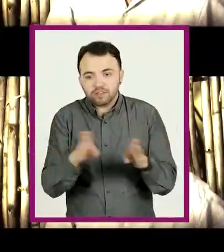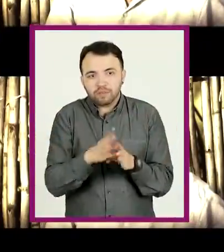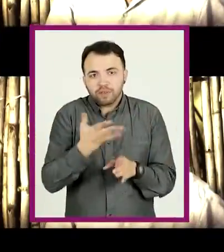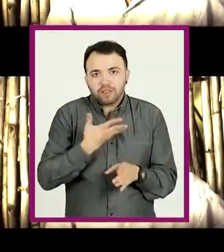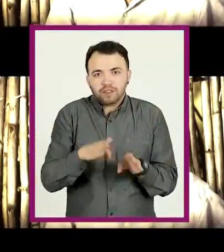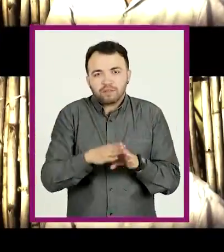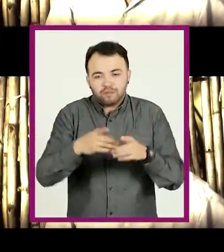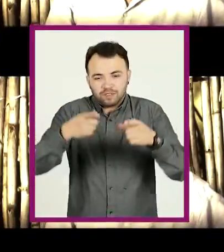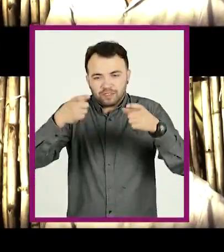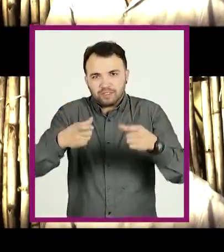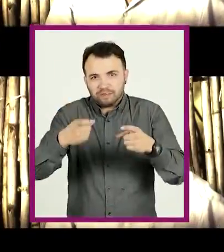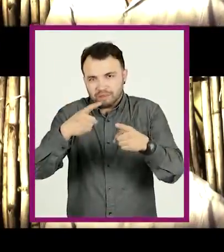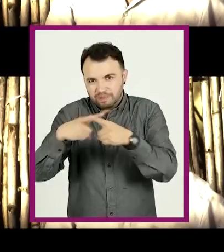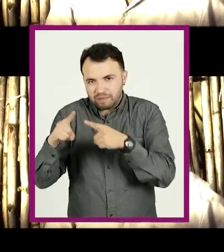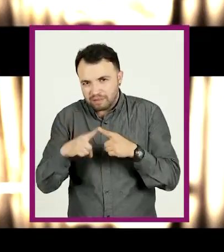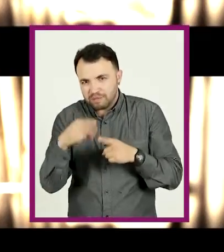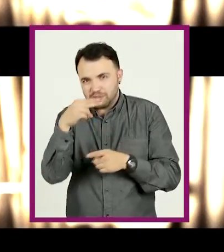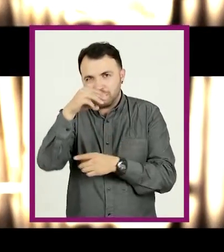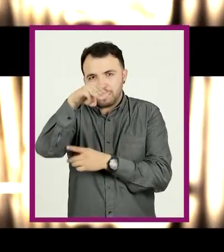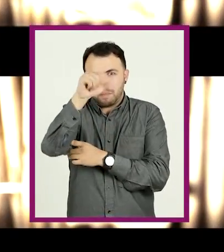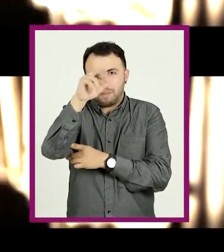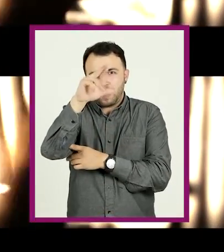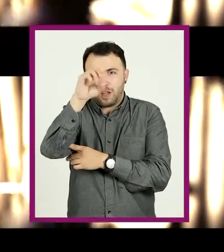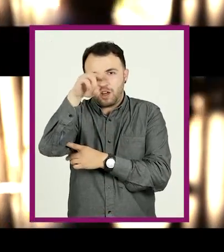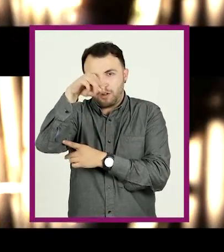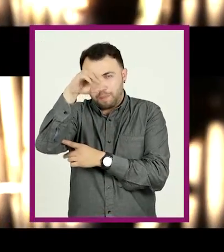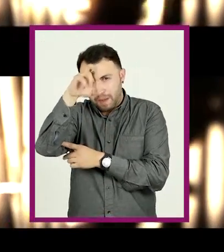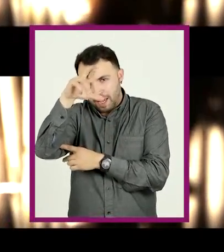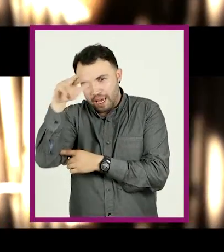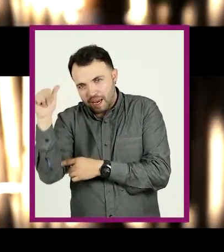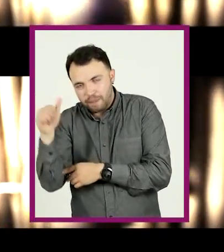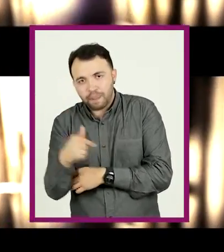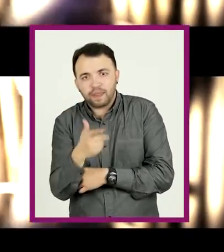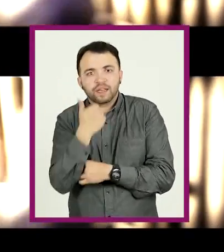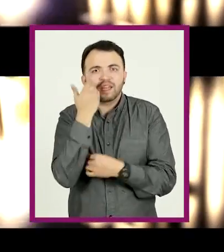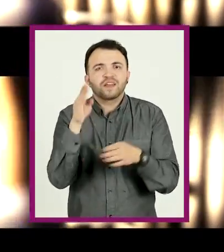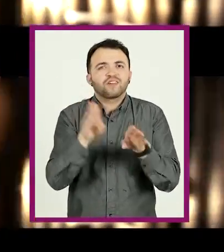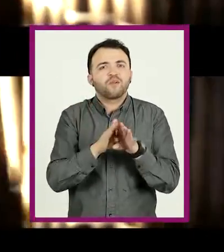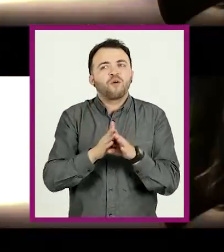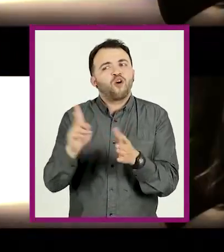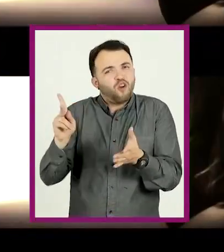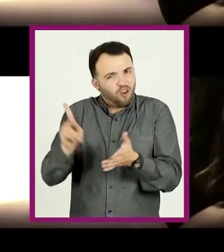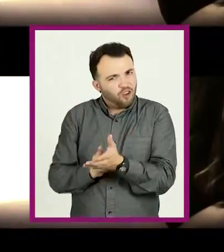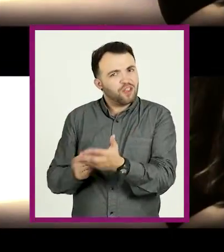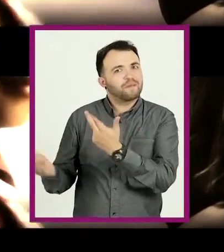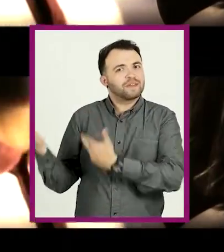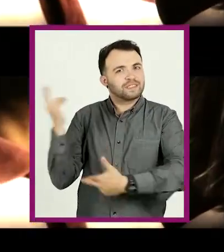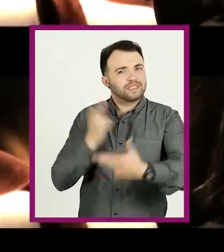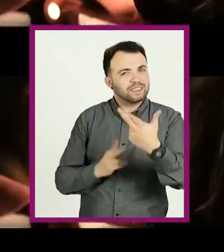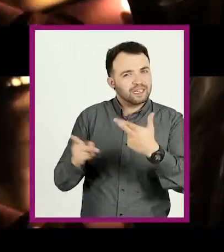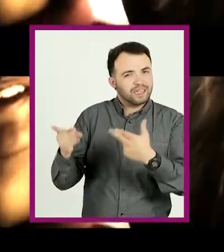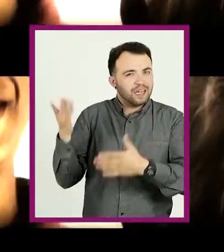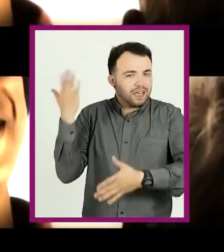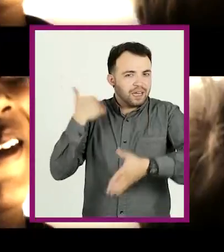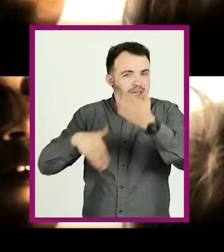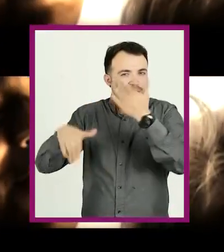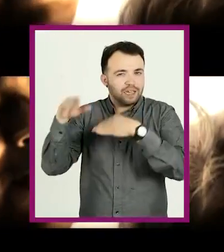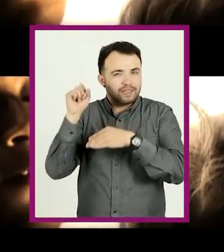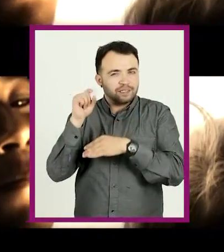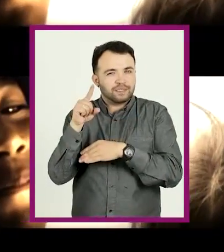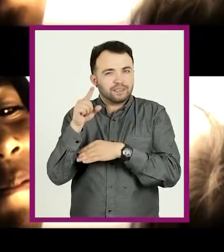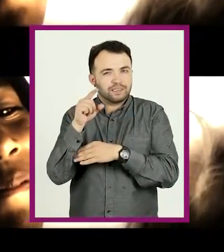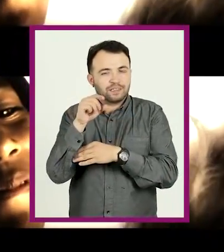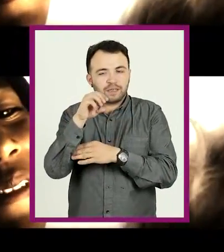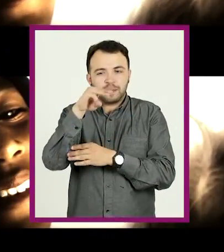en su disco Obertura Maromera. Esto él ha intentado como retomar la orquesta tradicional de